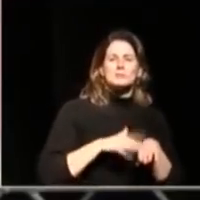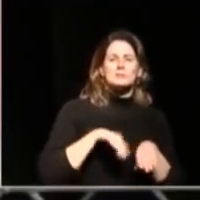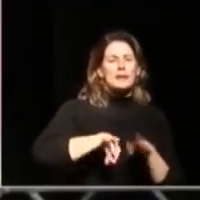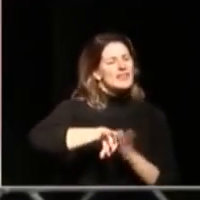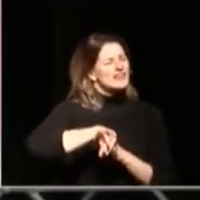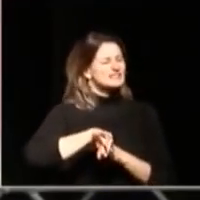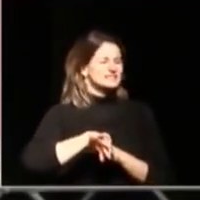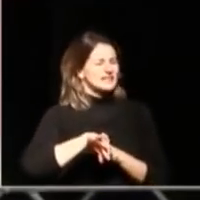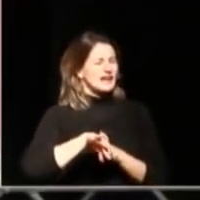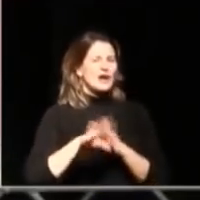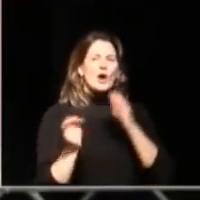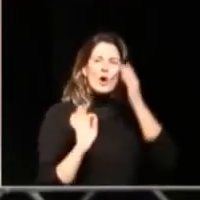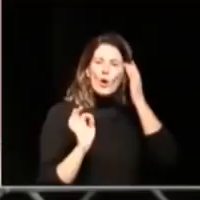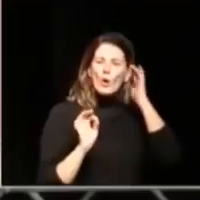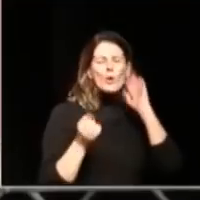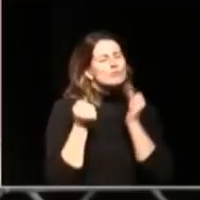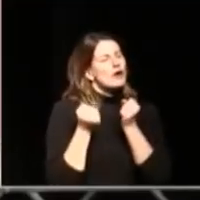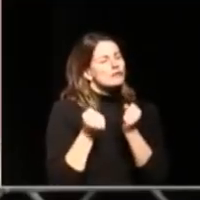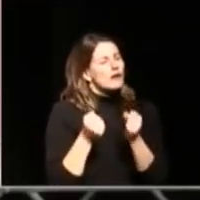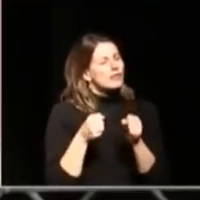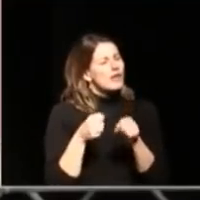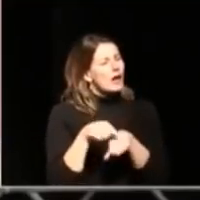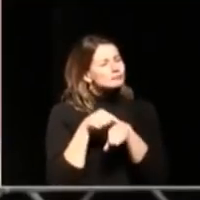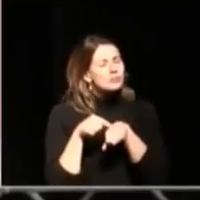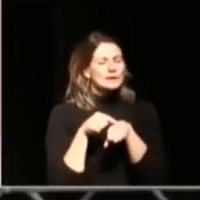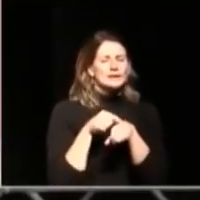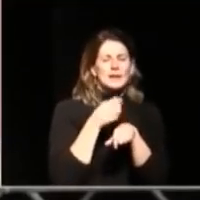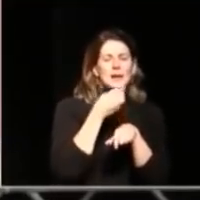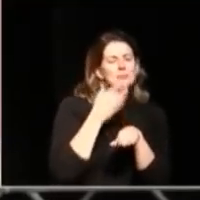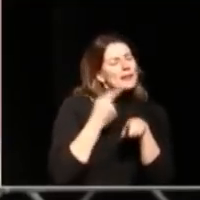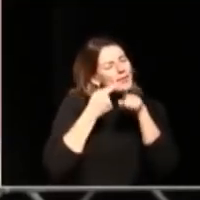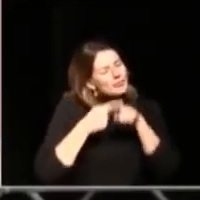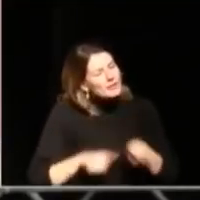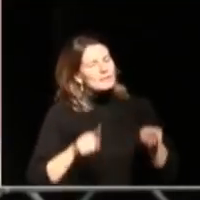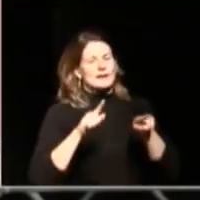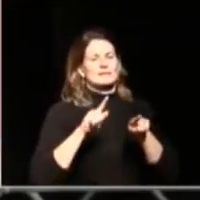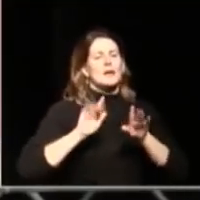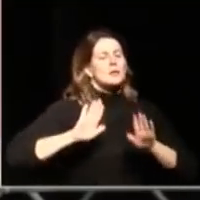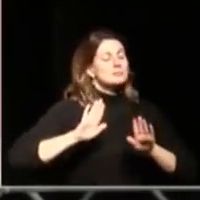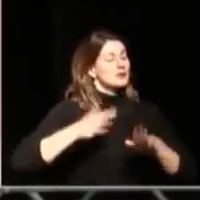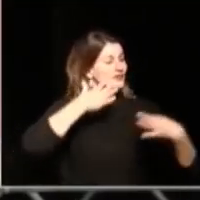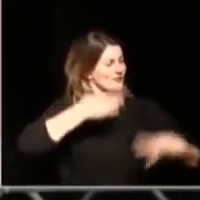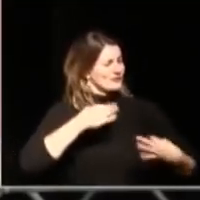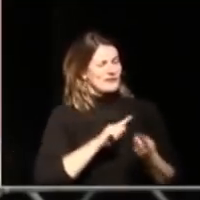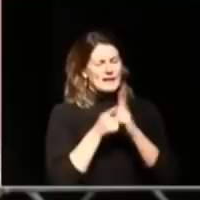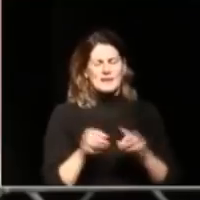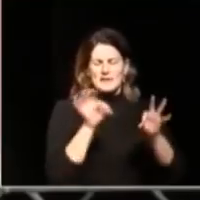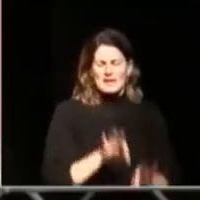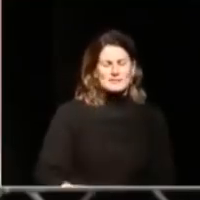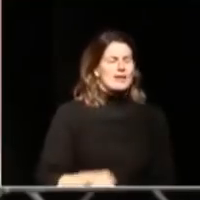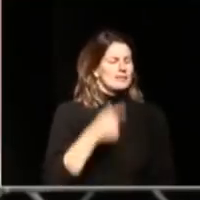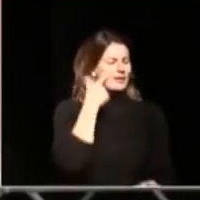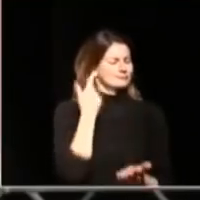derechas, hace falta una fuerza política que parezca que es diferente para que, sin embargo, nada cambie. Por sus hechos